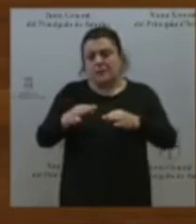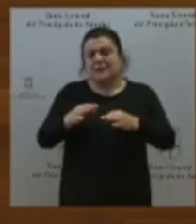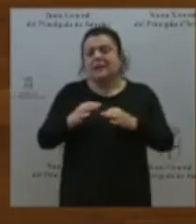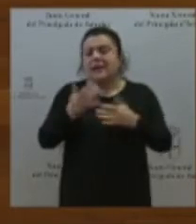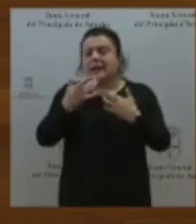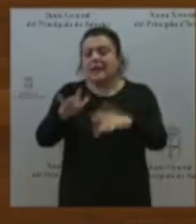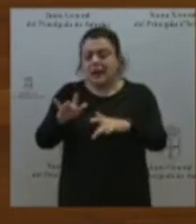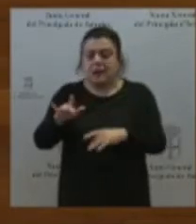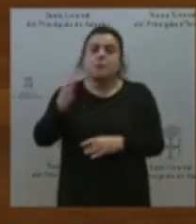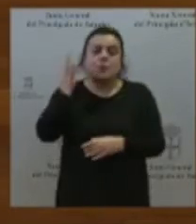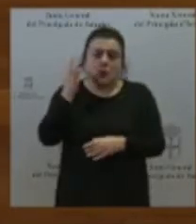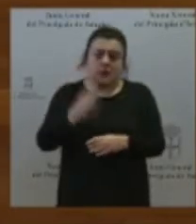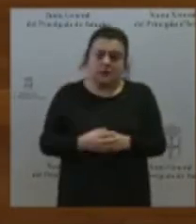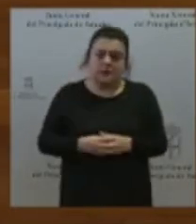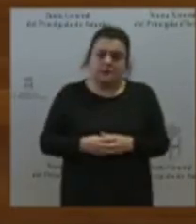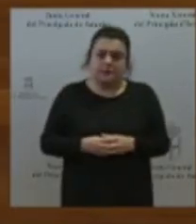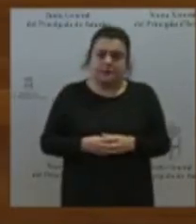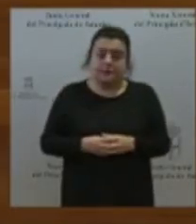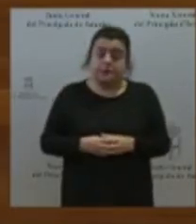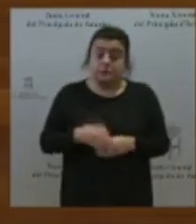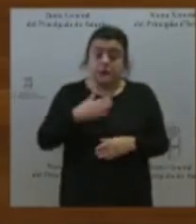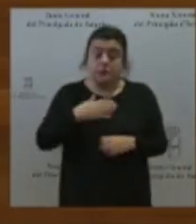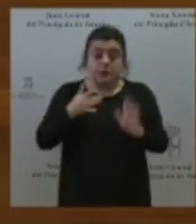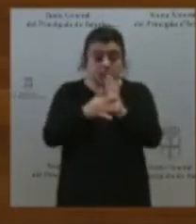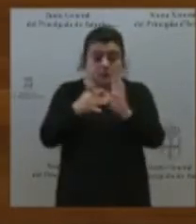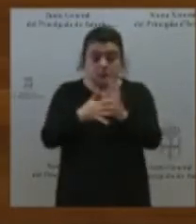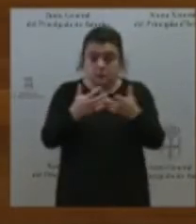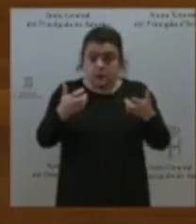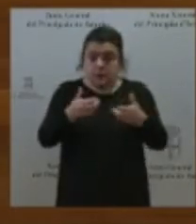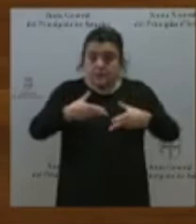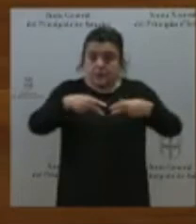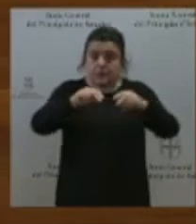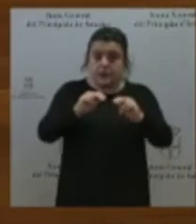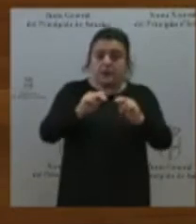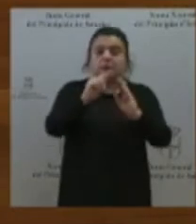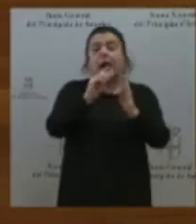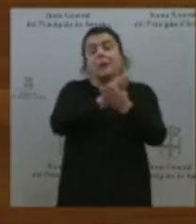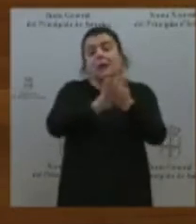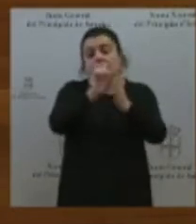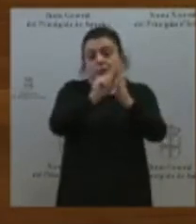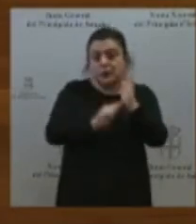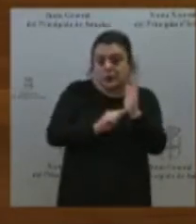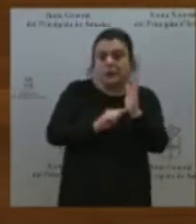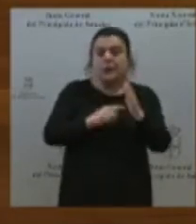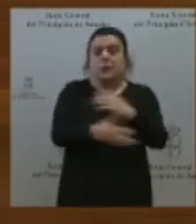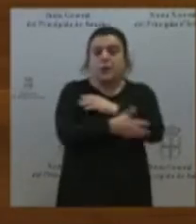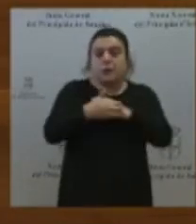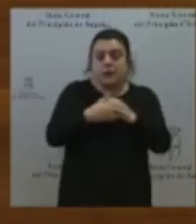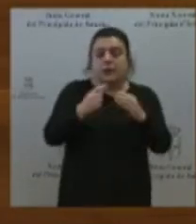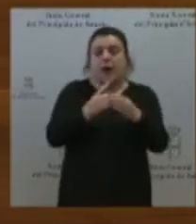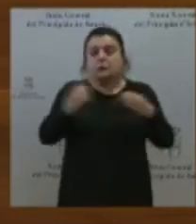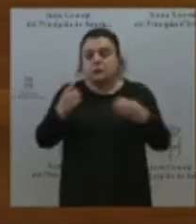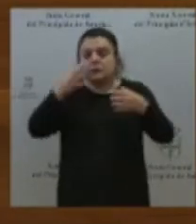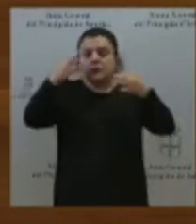Concluyo mi parte expositiva aludiendo de nuevo a los datos sobre pobreza, riesgo de exclusión y desigualdad en Asturias. Creo que por incómodo que